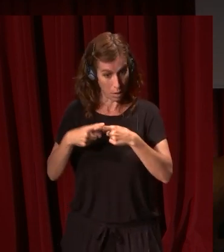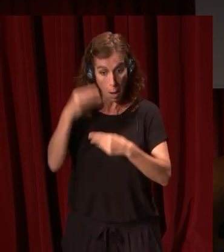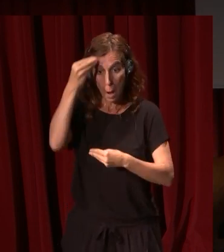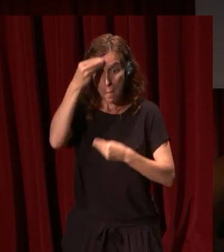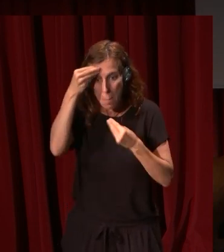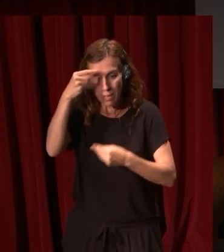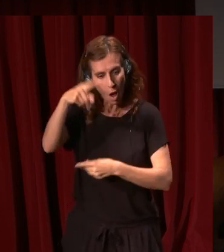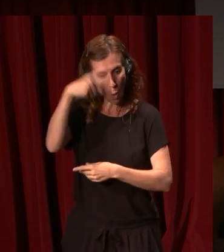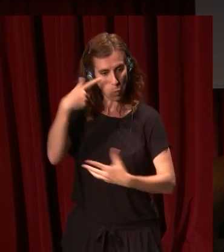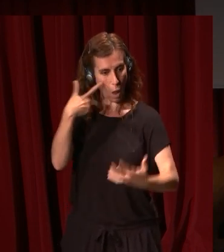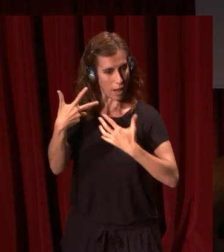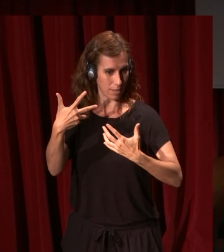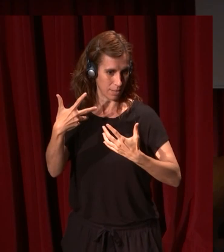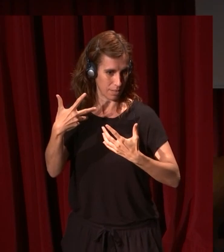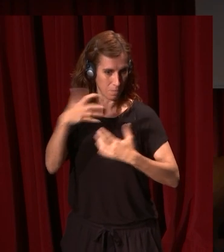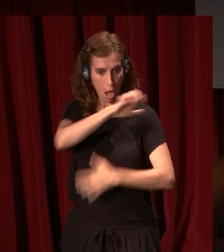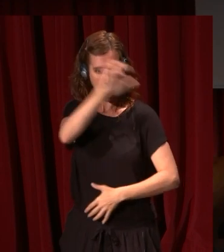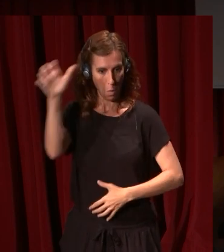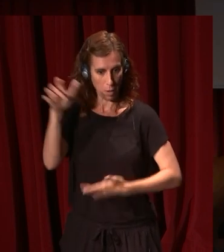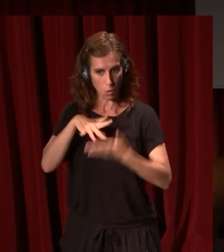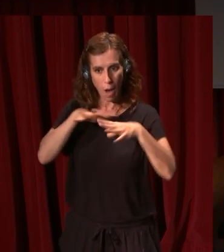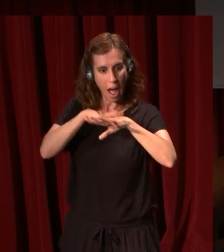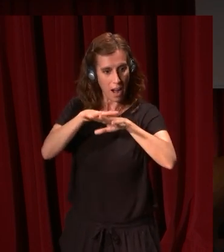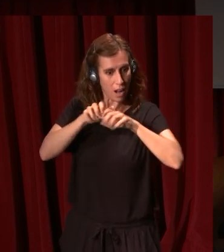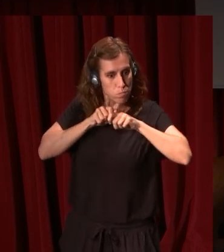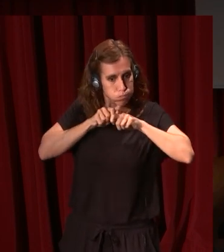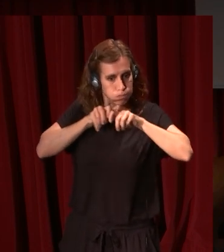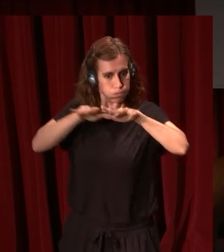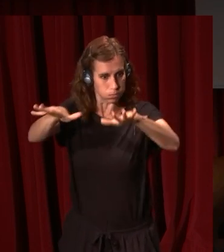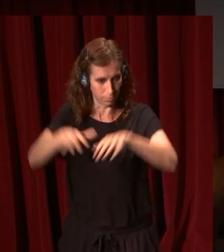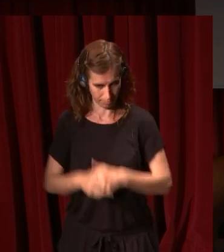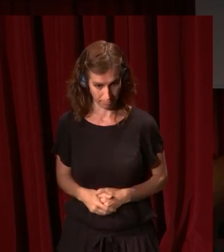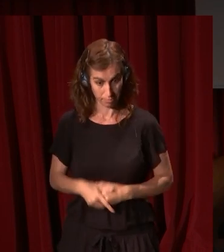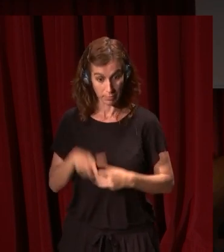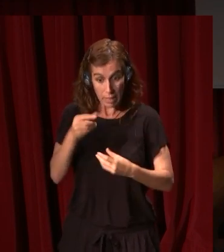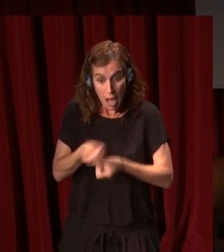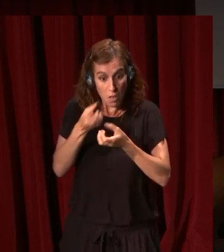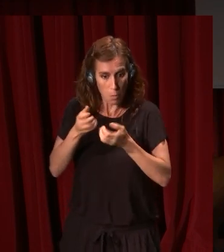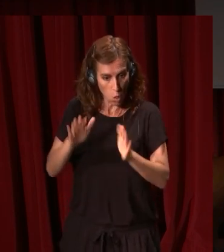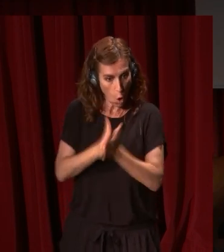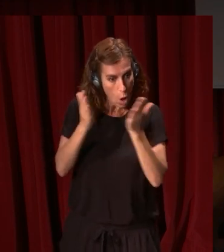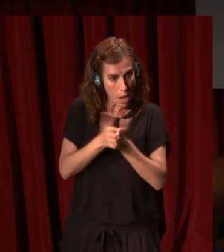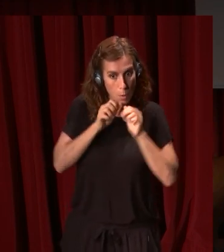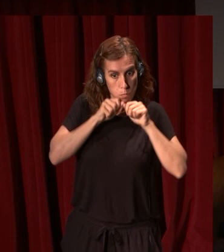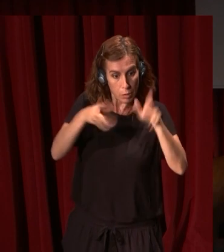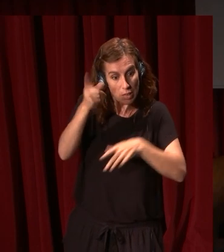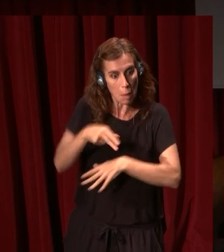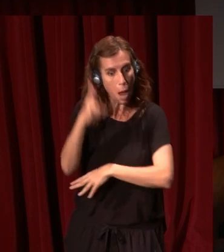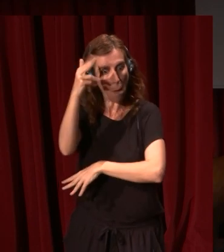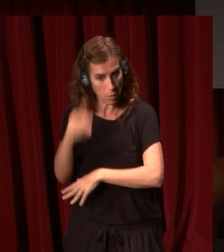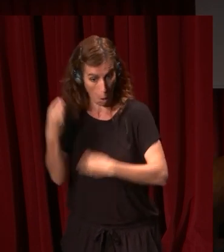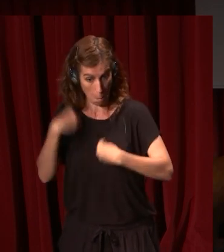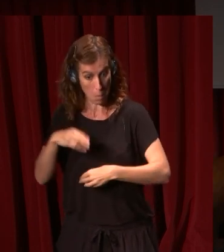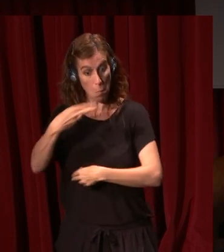artística europea como una red por la que fluye información. Esa información la dispersan los libros, pero también pintores como el Greco,